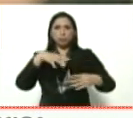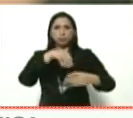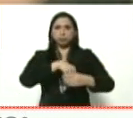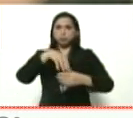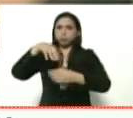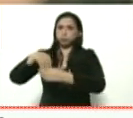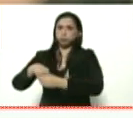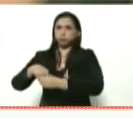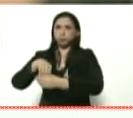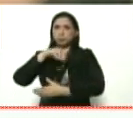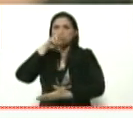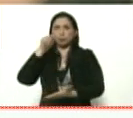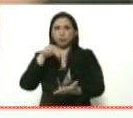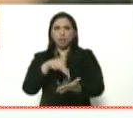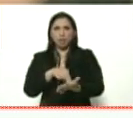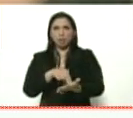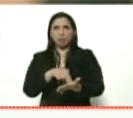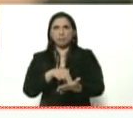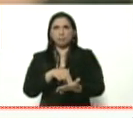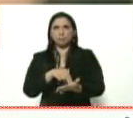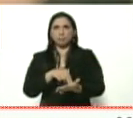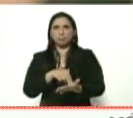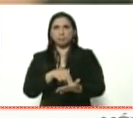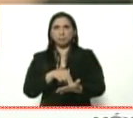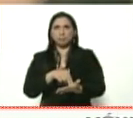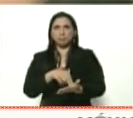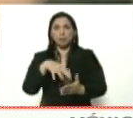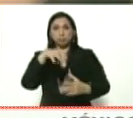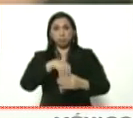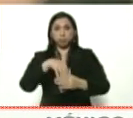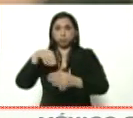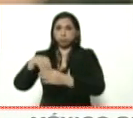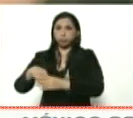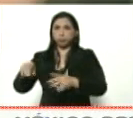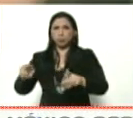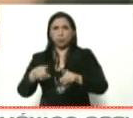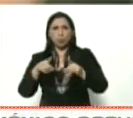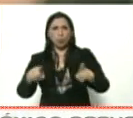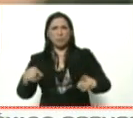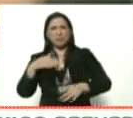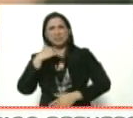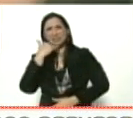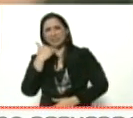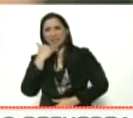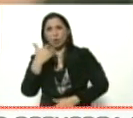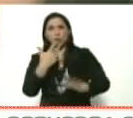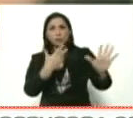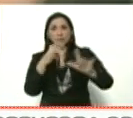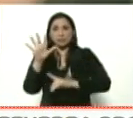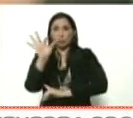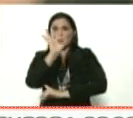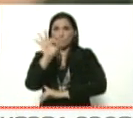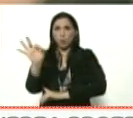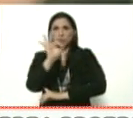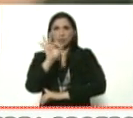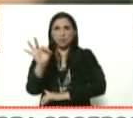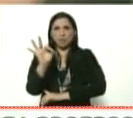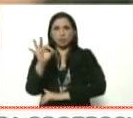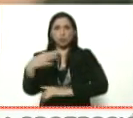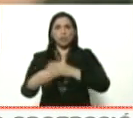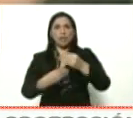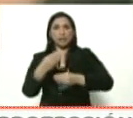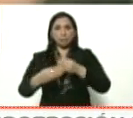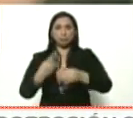cuarentena nacional. La cuarentena se cumple en un promedio de 85%. Hemos